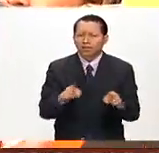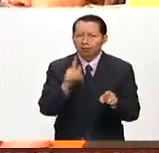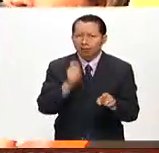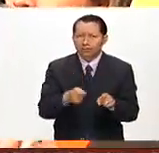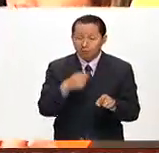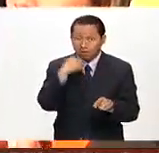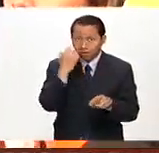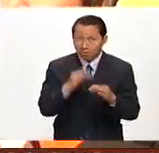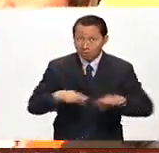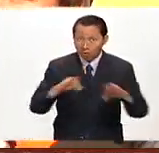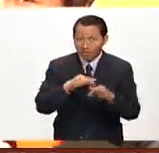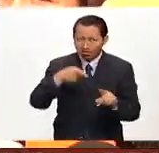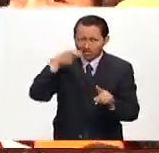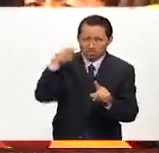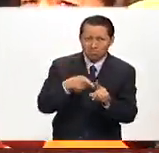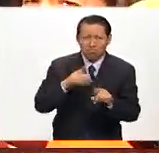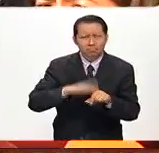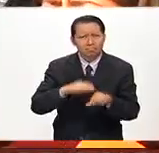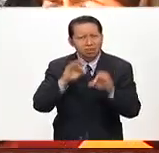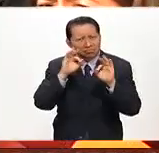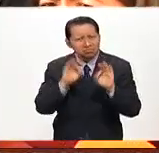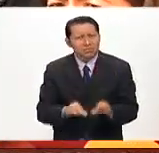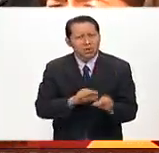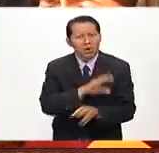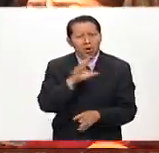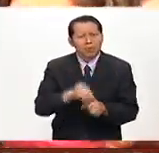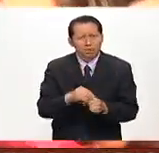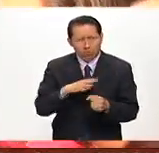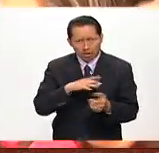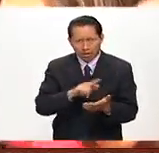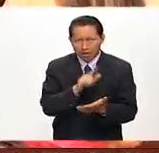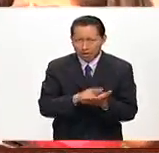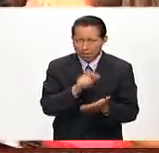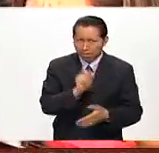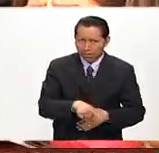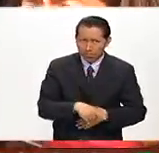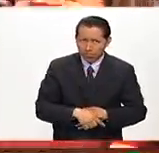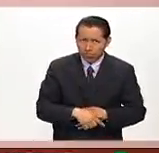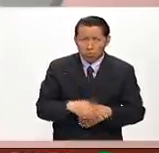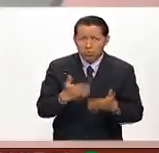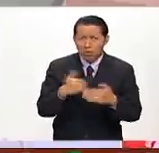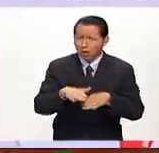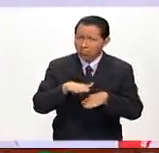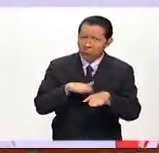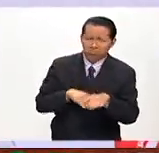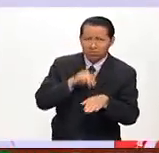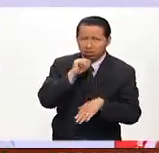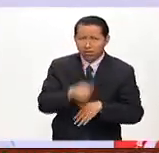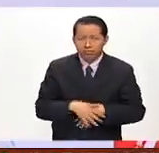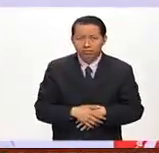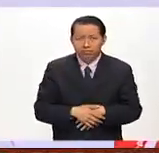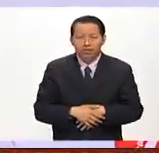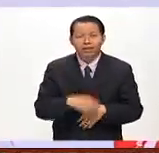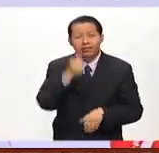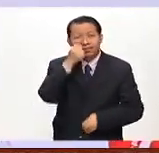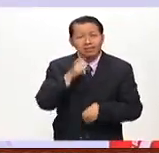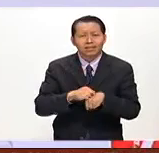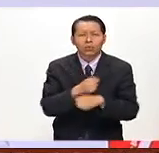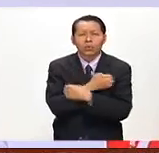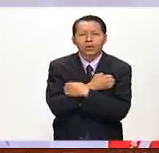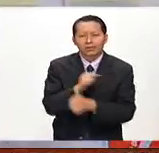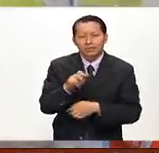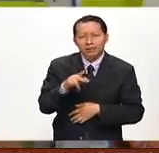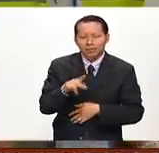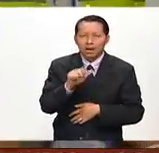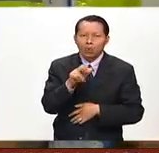aplicar de forma más eficiente lo que prevé la propia reforma educativa. No hay marcha atrás. El secretario de Educación,